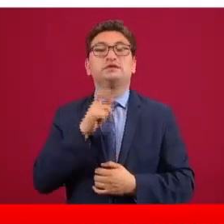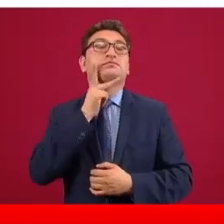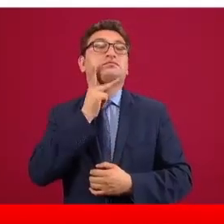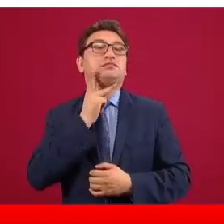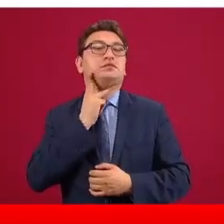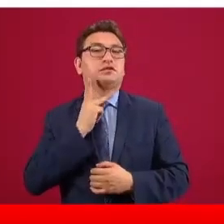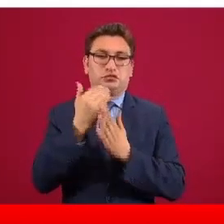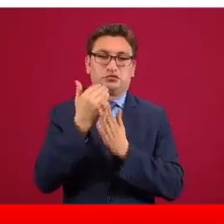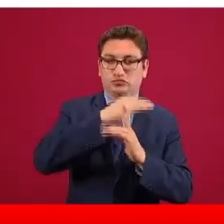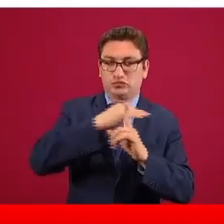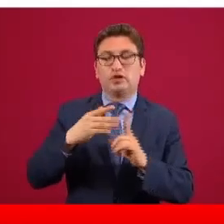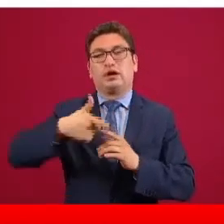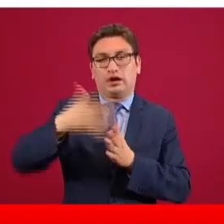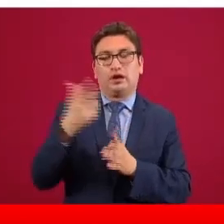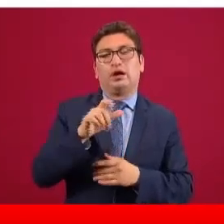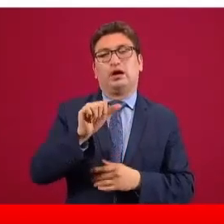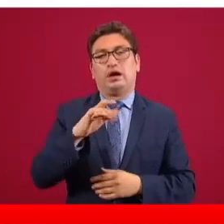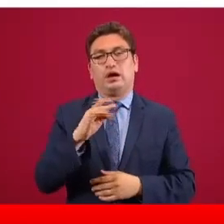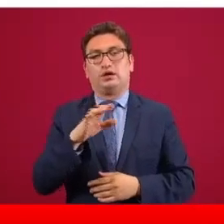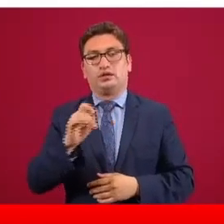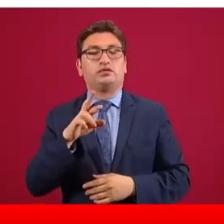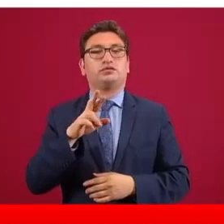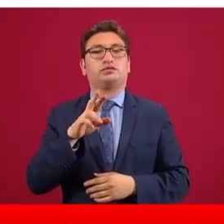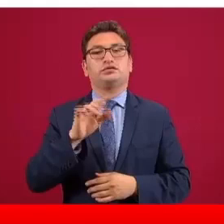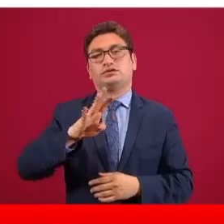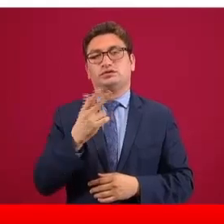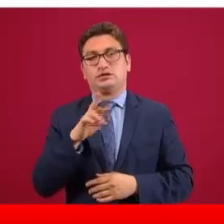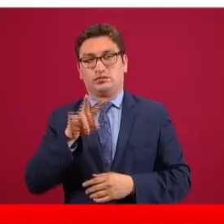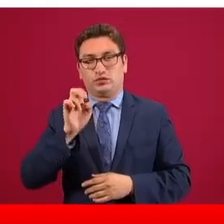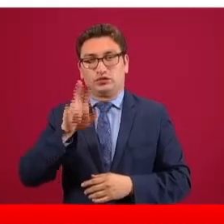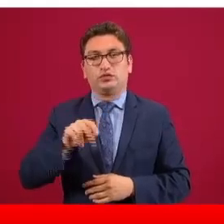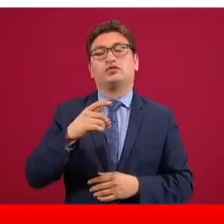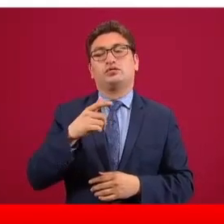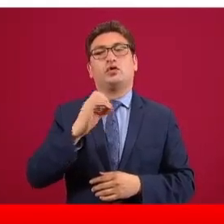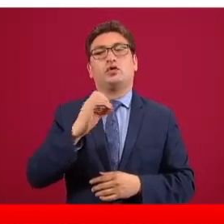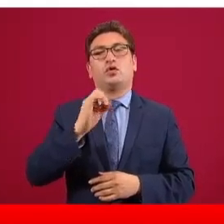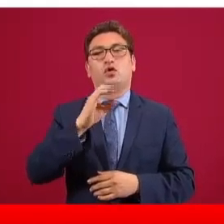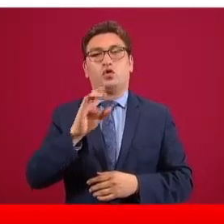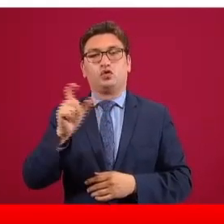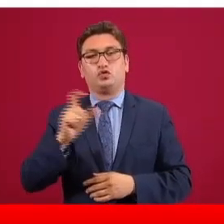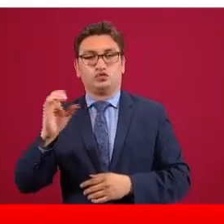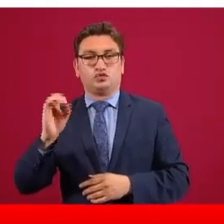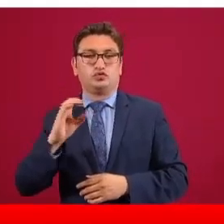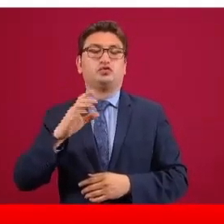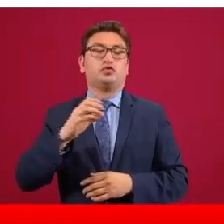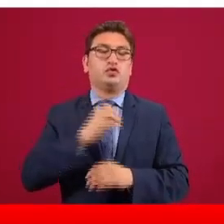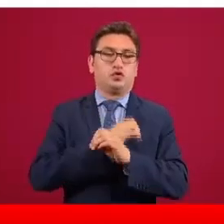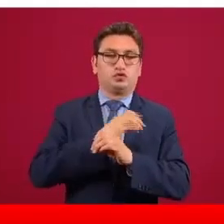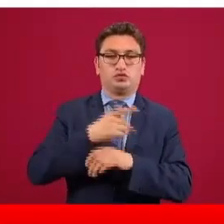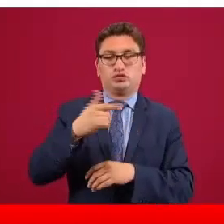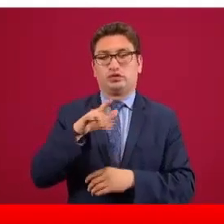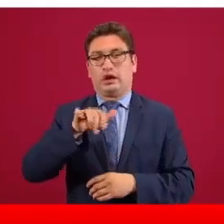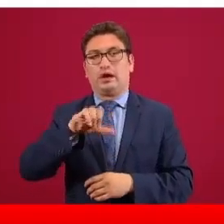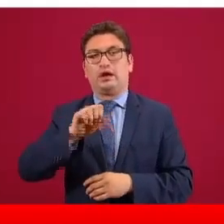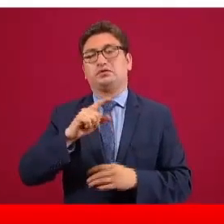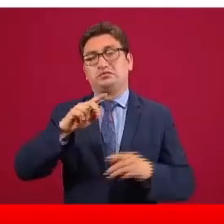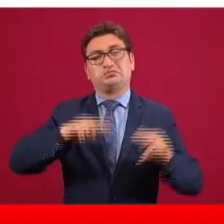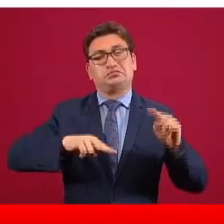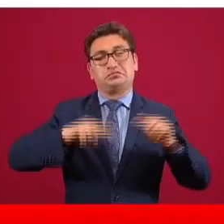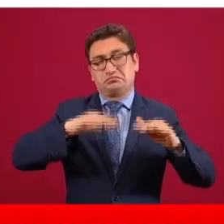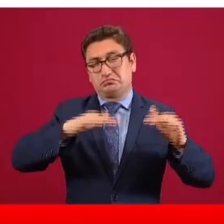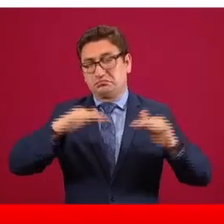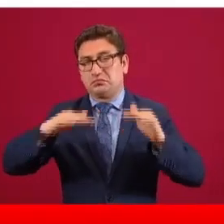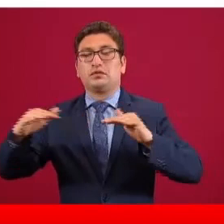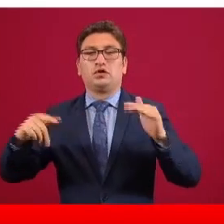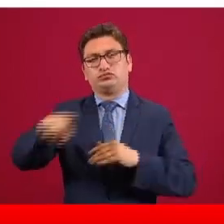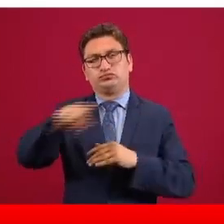caras, Arco, Chevron, Redco y Oxogas, pero en general ustedes pueden ver bastante nivelados